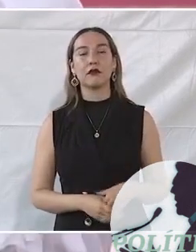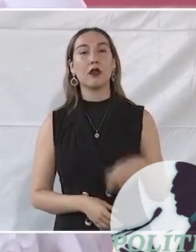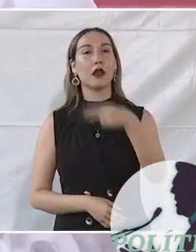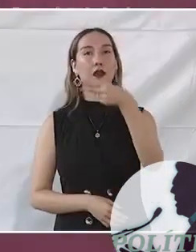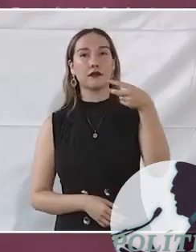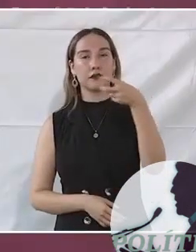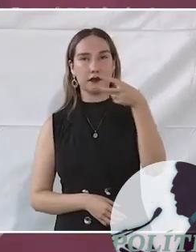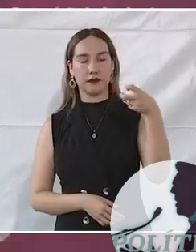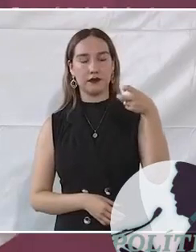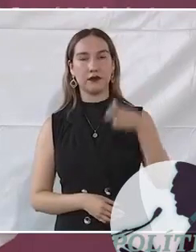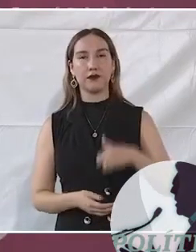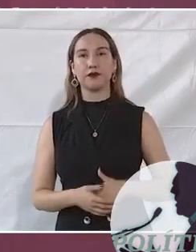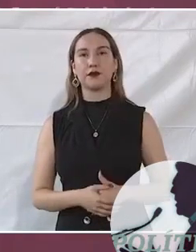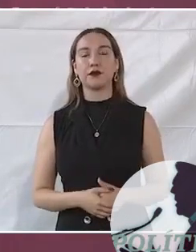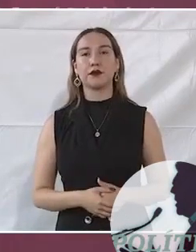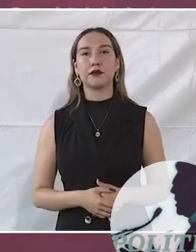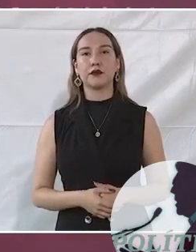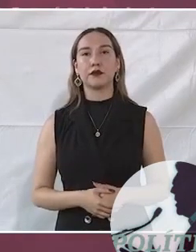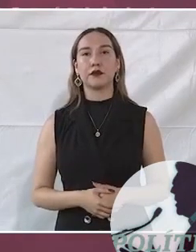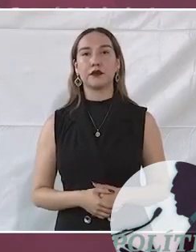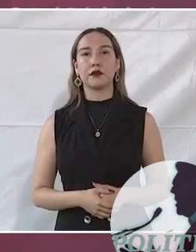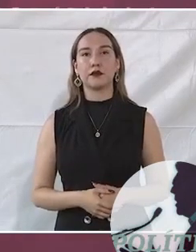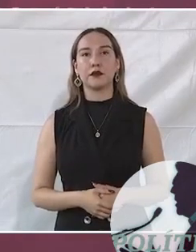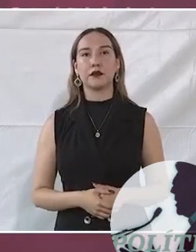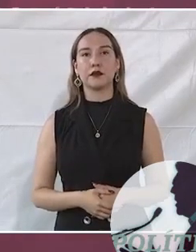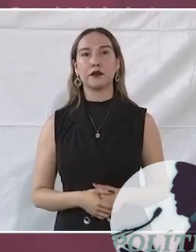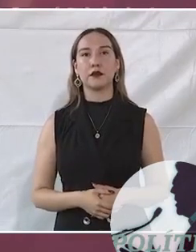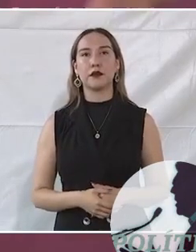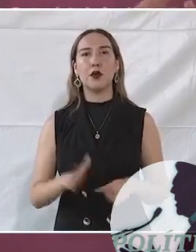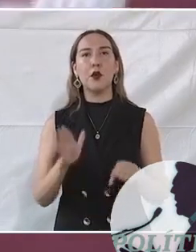Segundo, porque hay relevo.